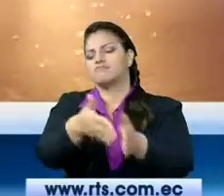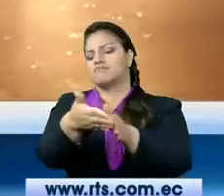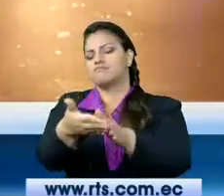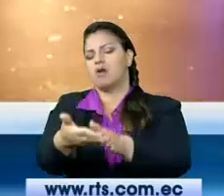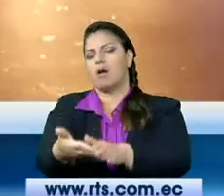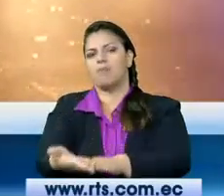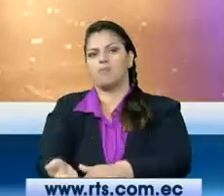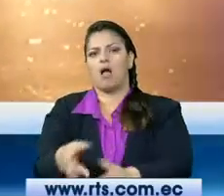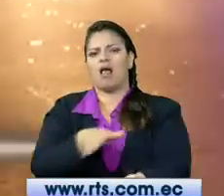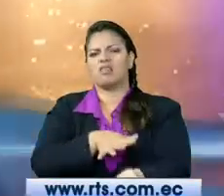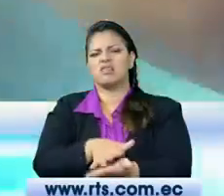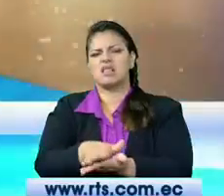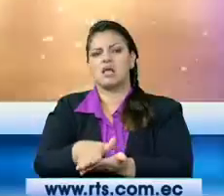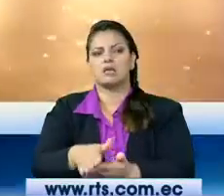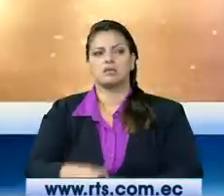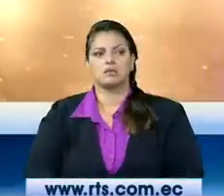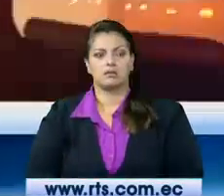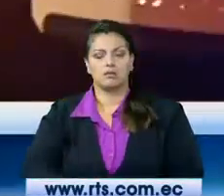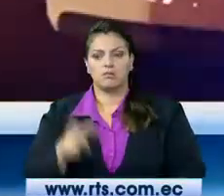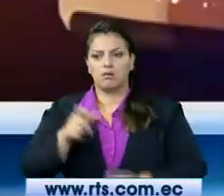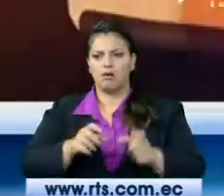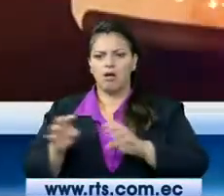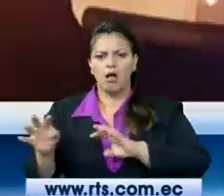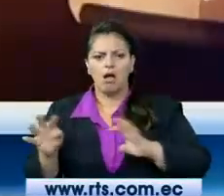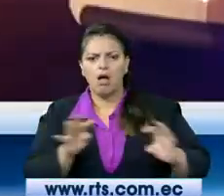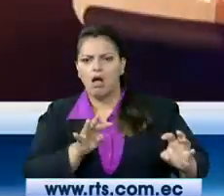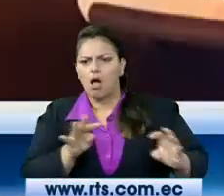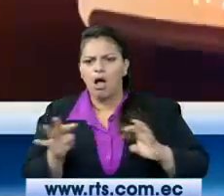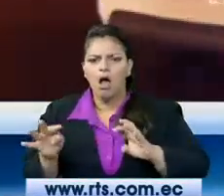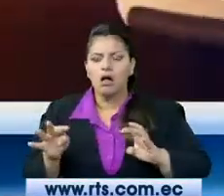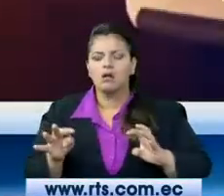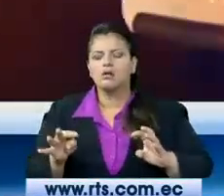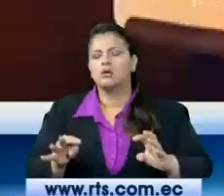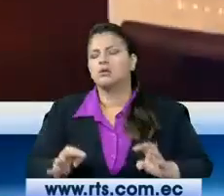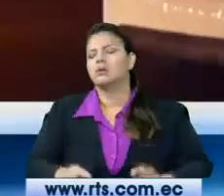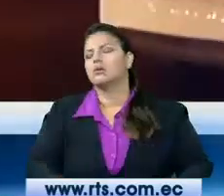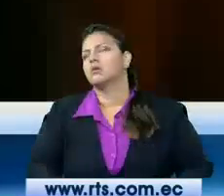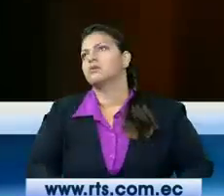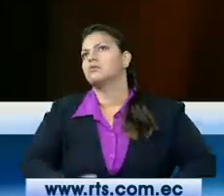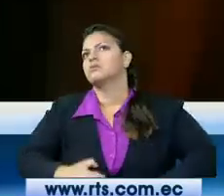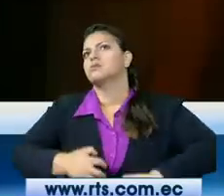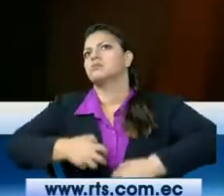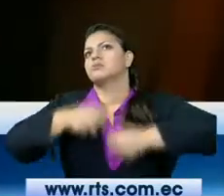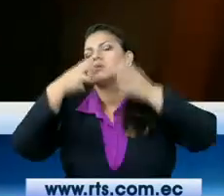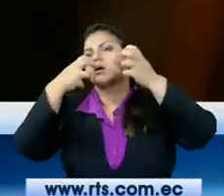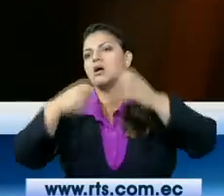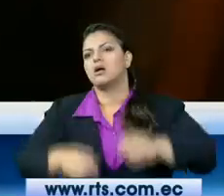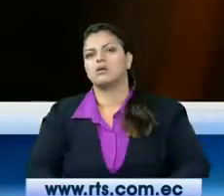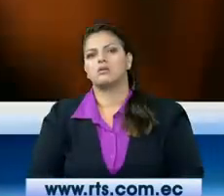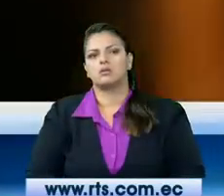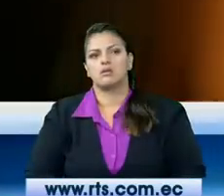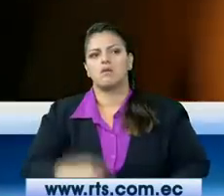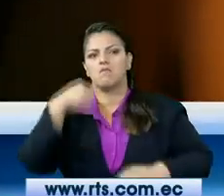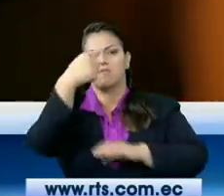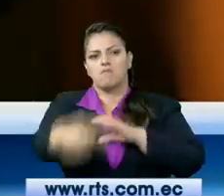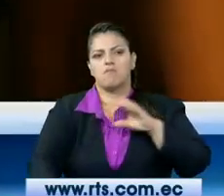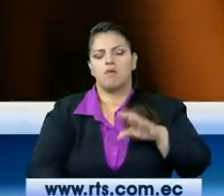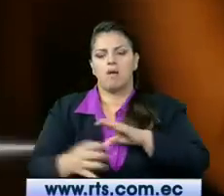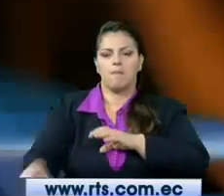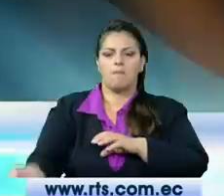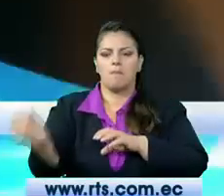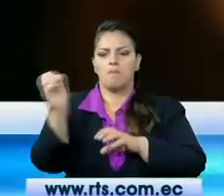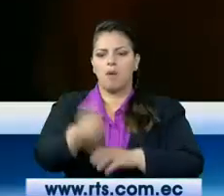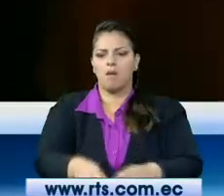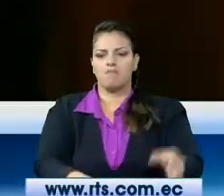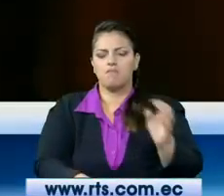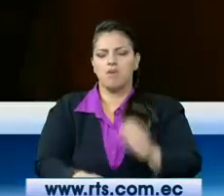Enardecidos por lo sucedido, los habitantes del sector decidieron quemar llantas. Queremos verdaderamente un puente peatonal